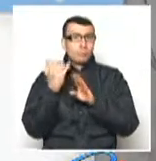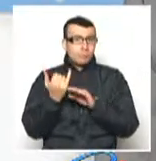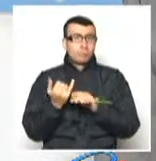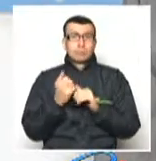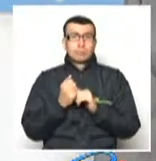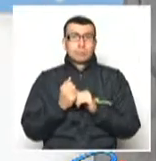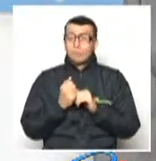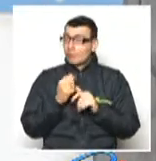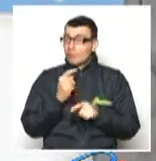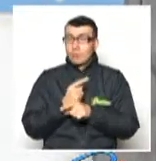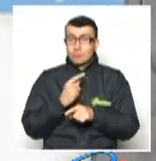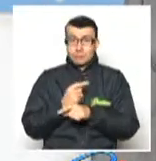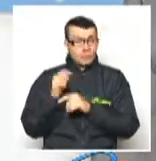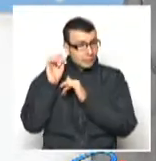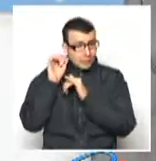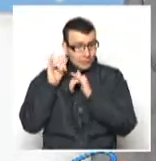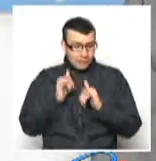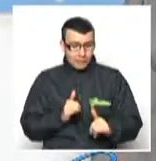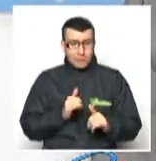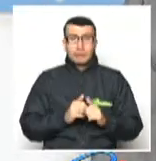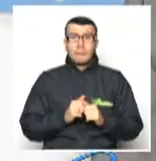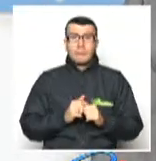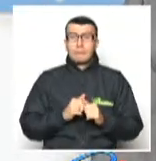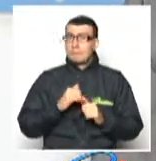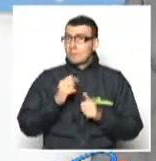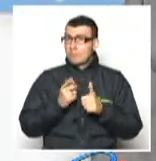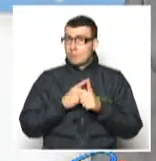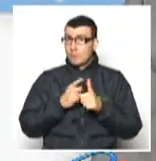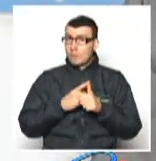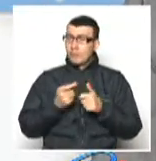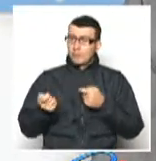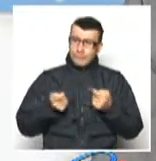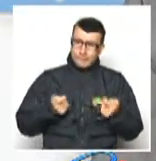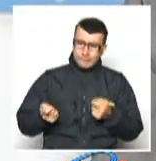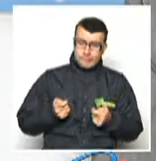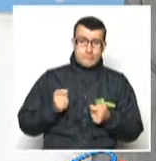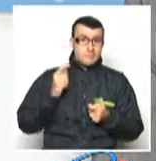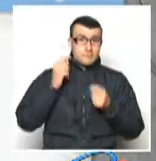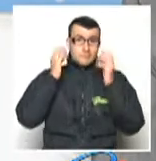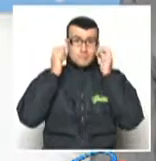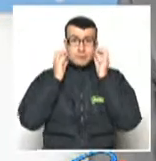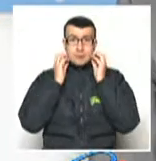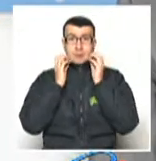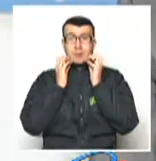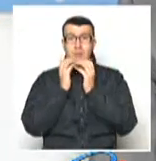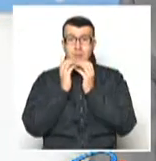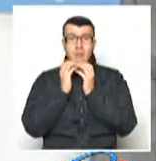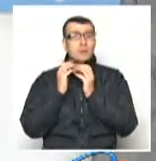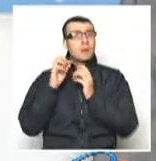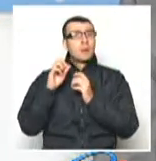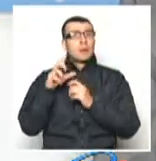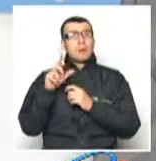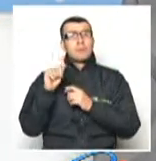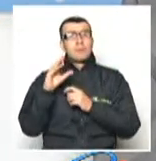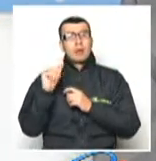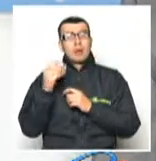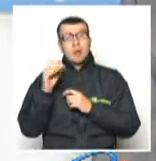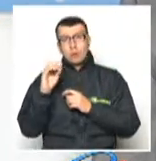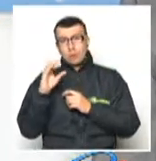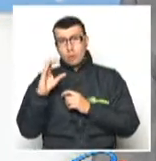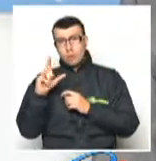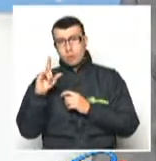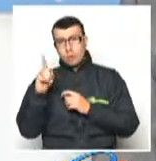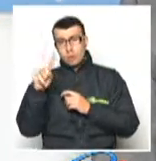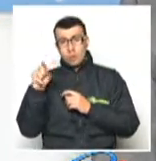es el mismo de la artrosis de las rodillas. Primero, unos tratamientos conservadores en boca, especialmente placas oclusales hechas por un rehabilitador